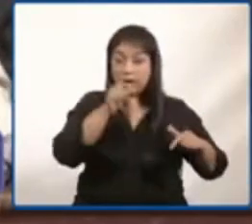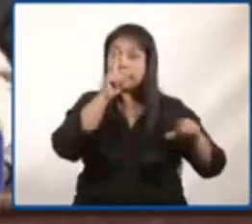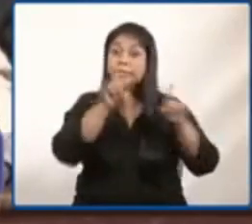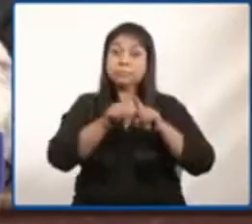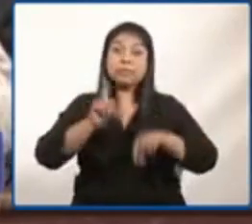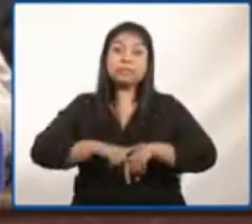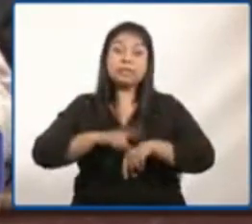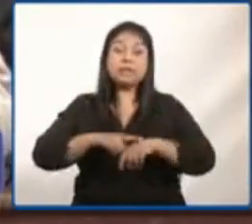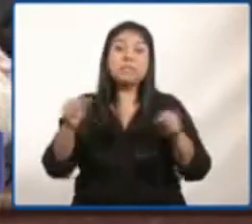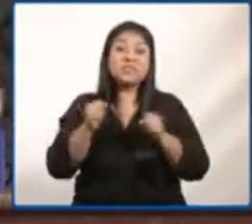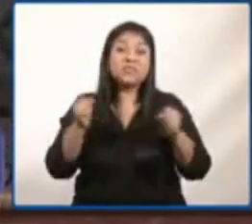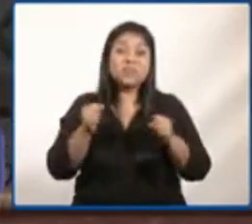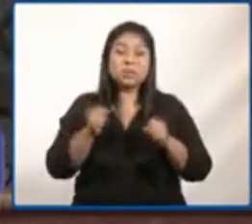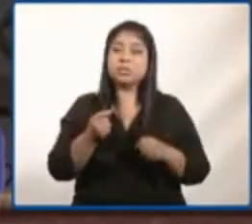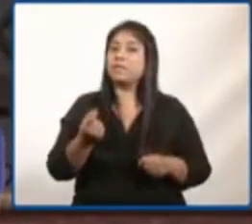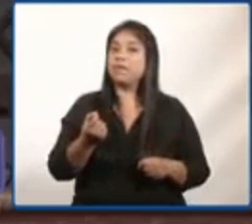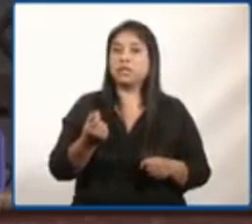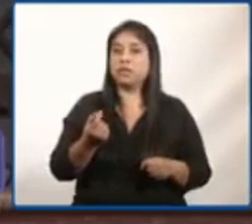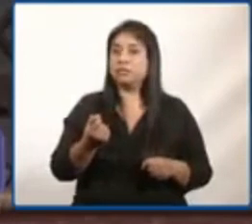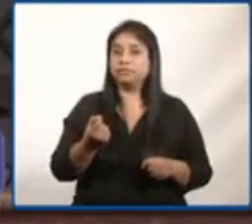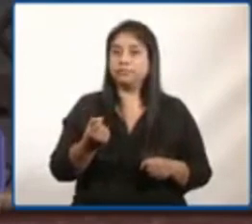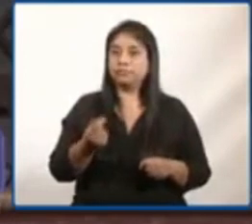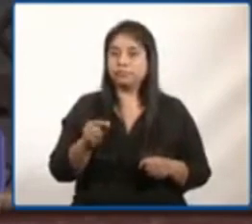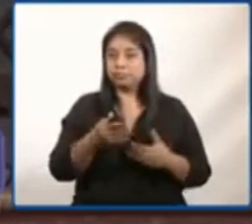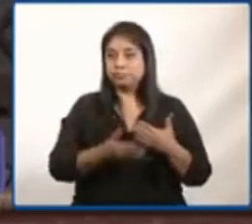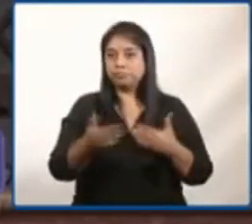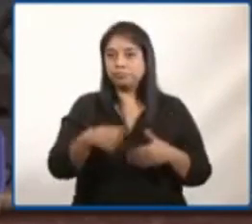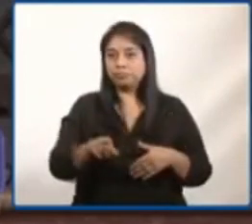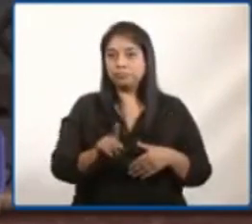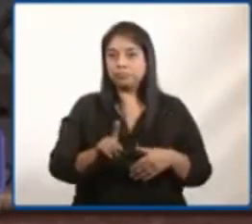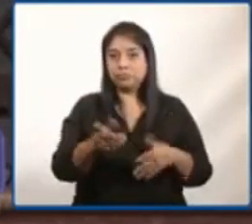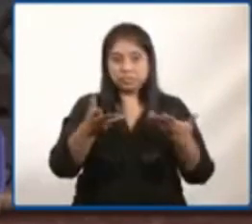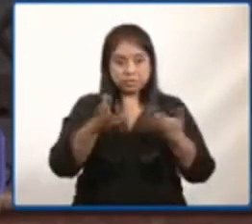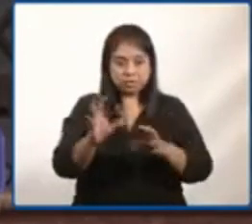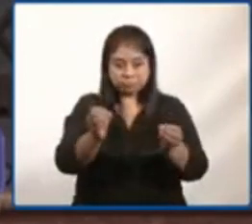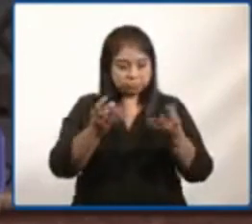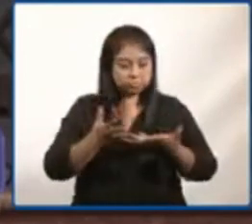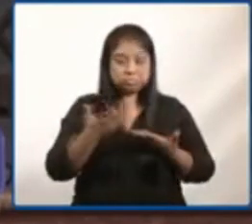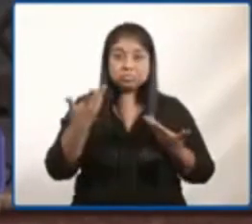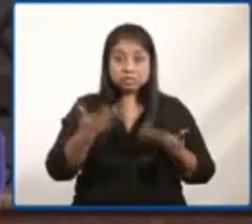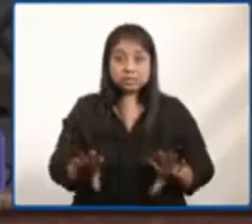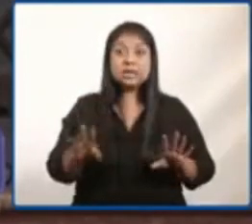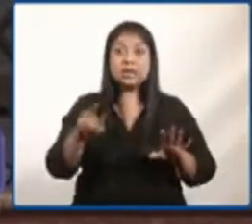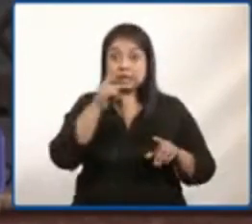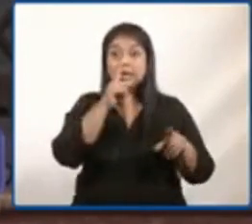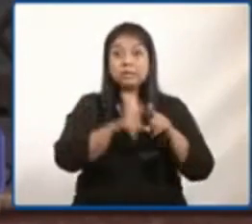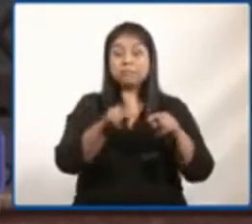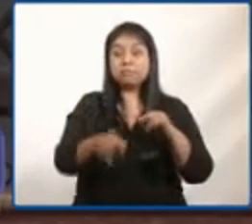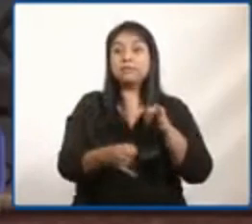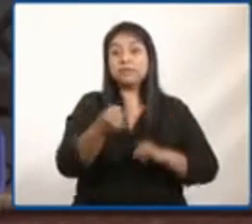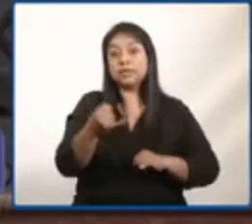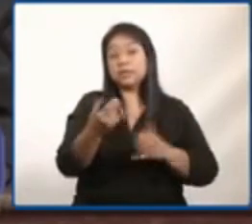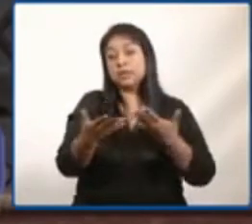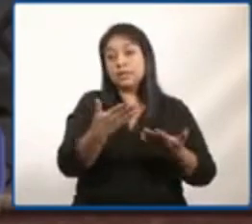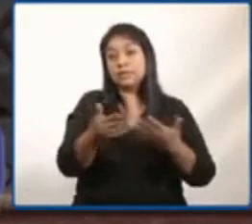época fría, porque no ha finalizado como tal. El INSIBUME no nos ha emitido este boletín que indica que ya finalizaría